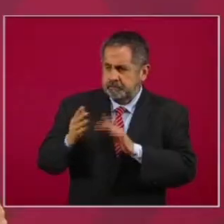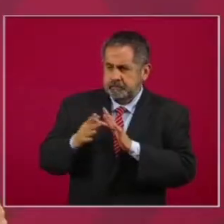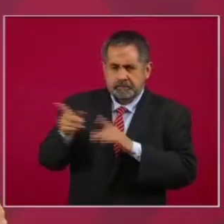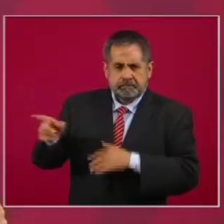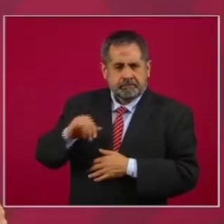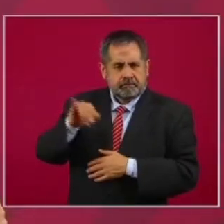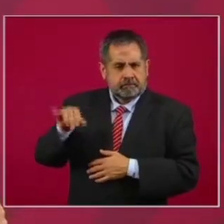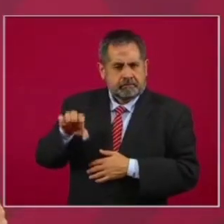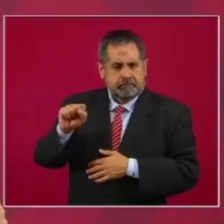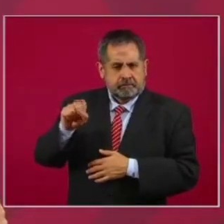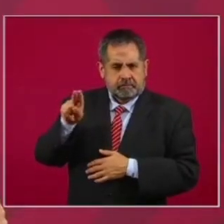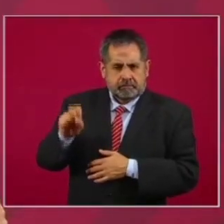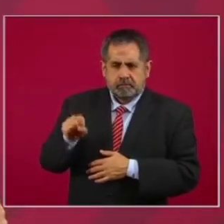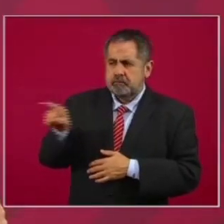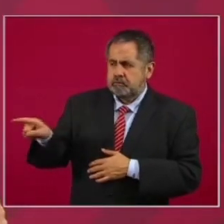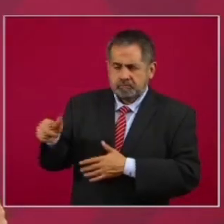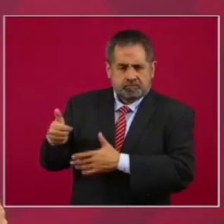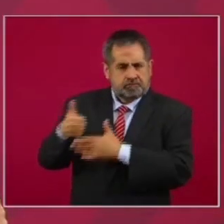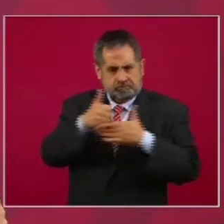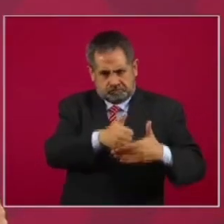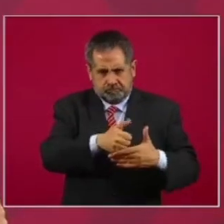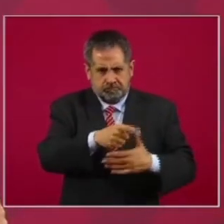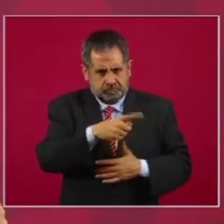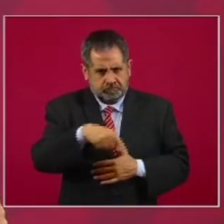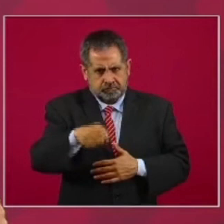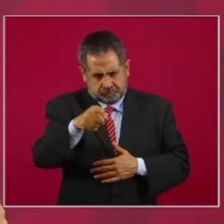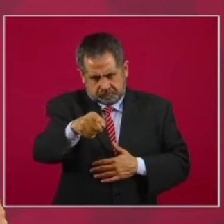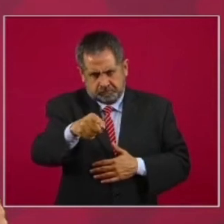Jesús que ayude,